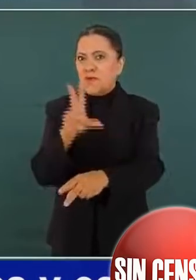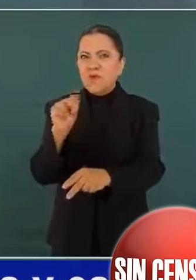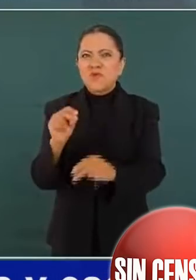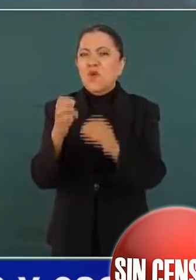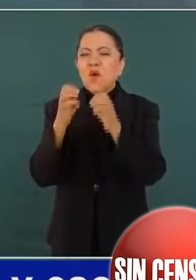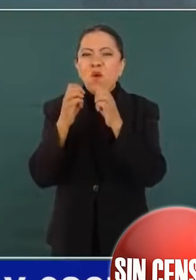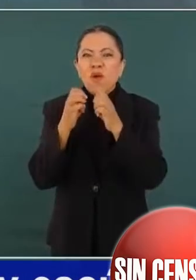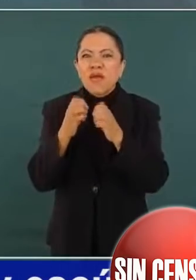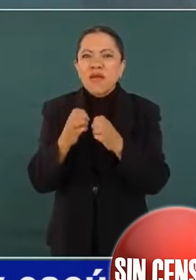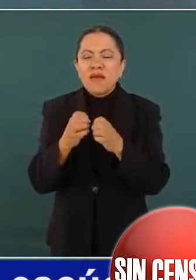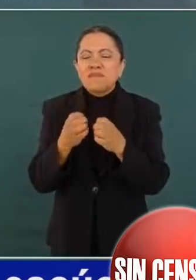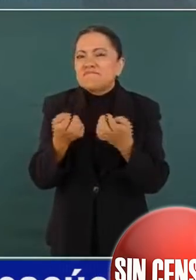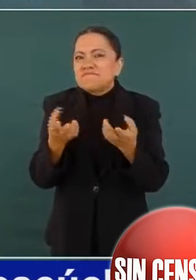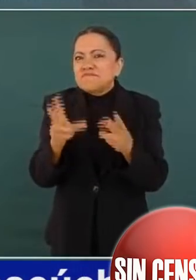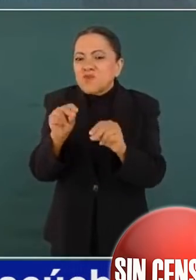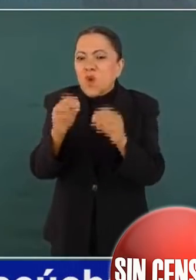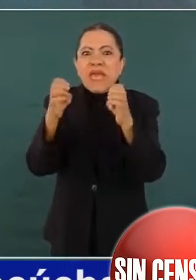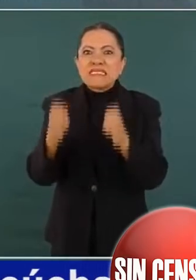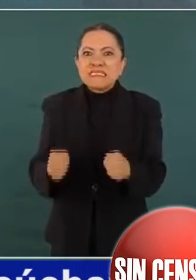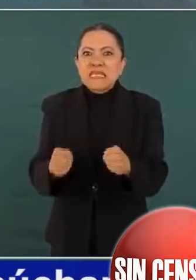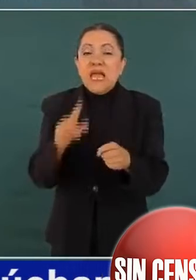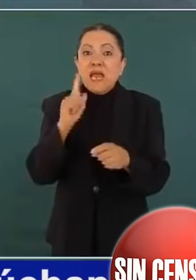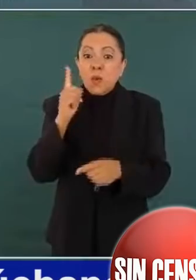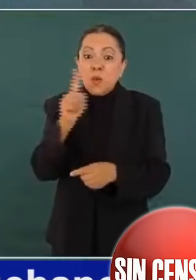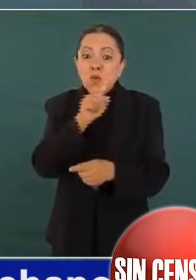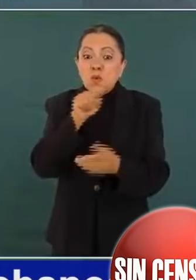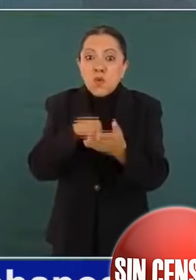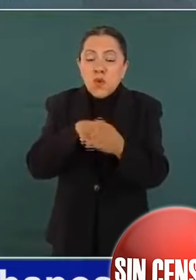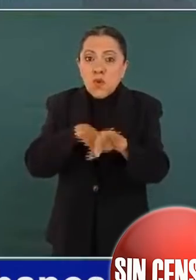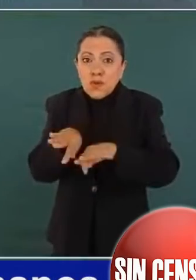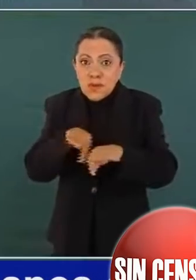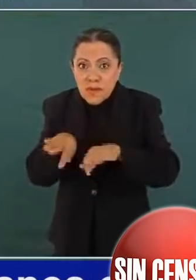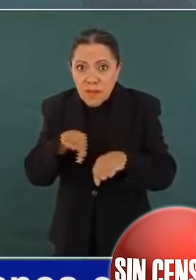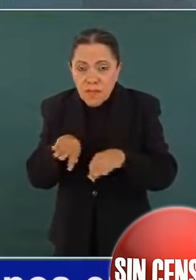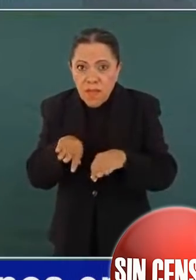ocupando un cargo si no se tiene